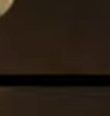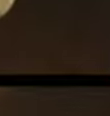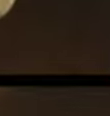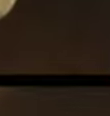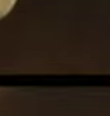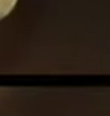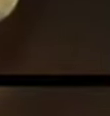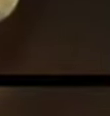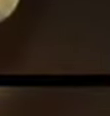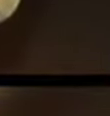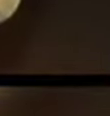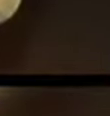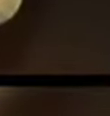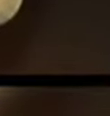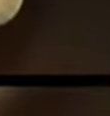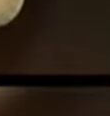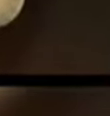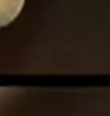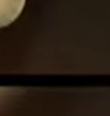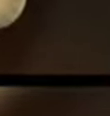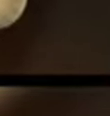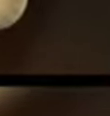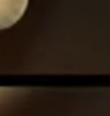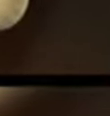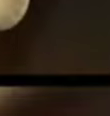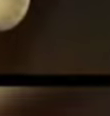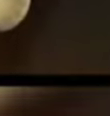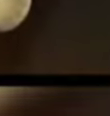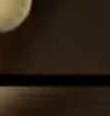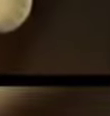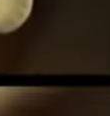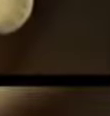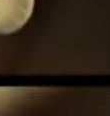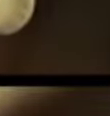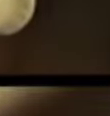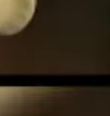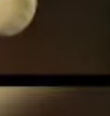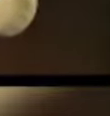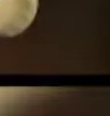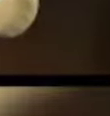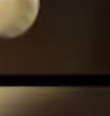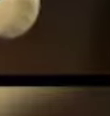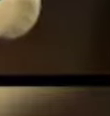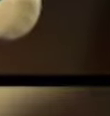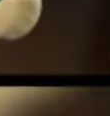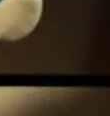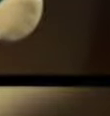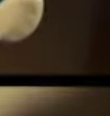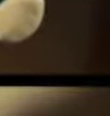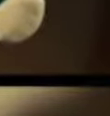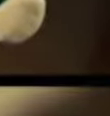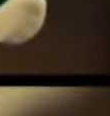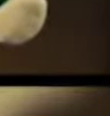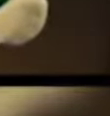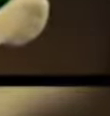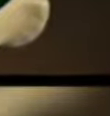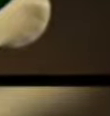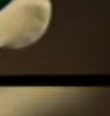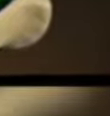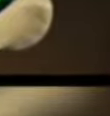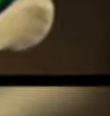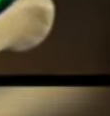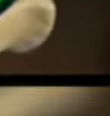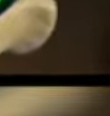células vegetales se encuentran algunas organelas particulares. Las vacuolas almacenan agua y pueden alcanzar hasta